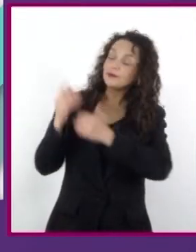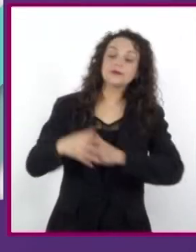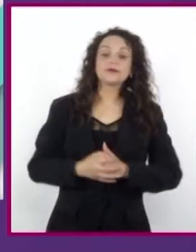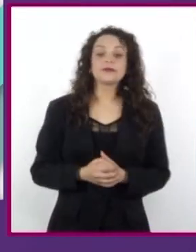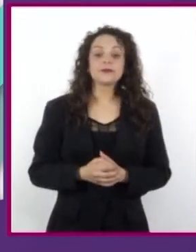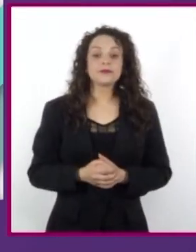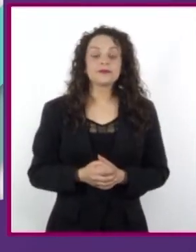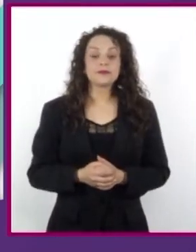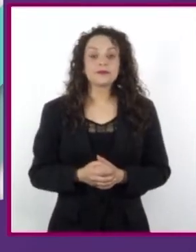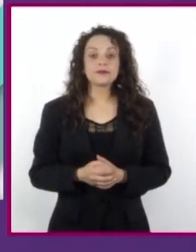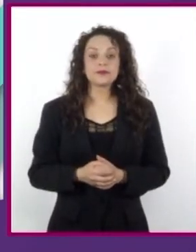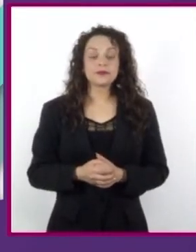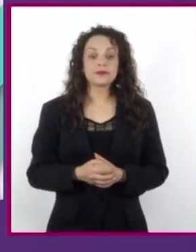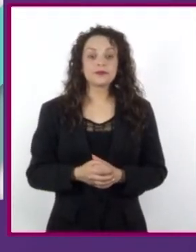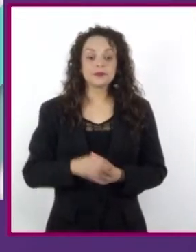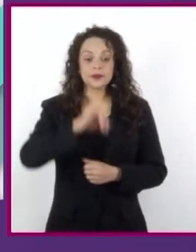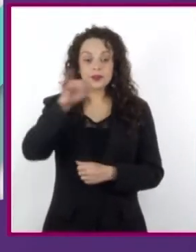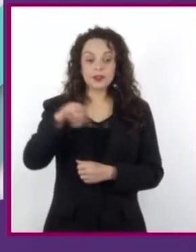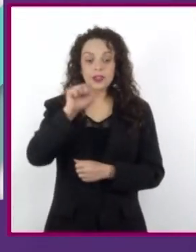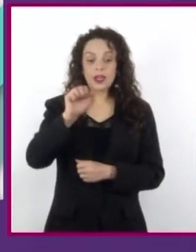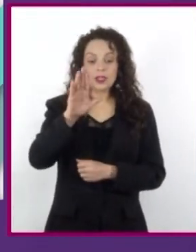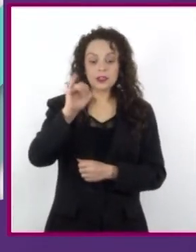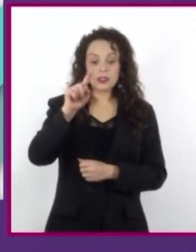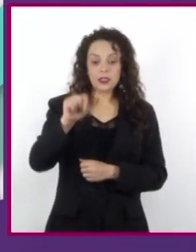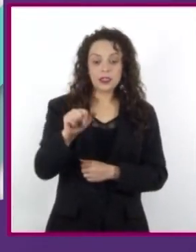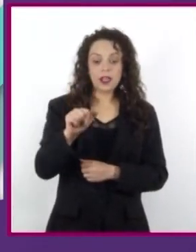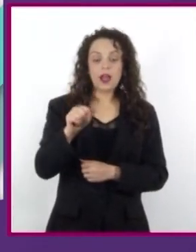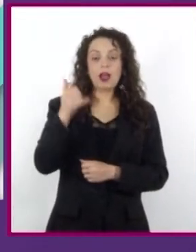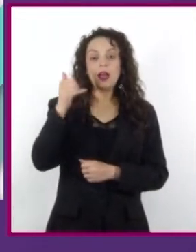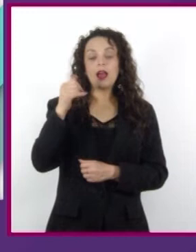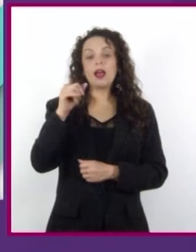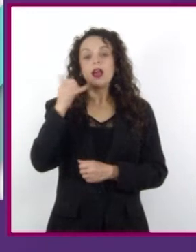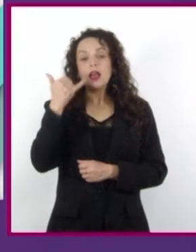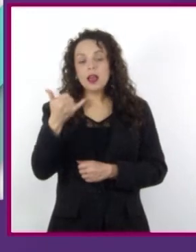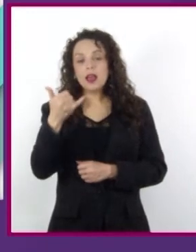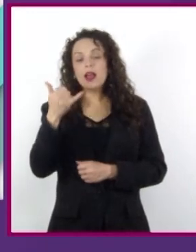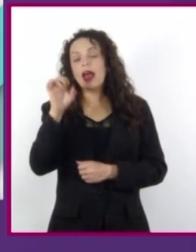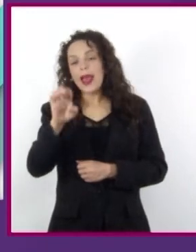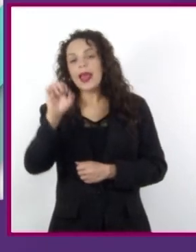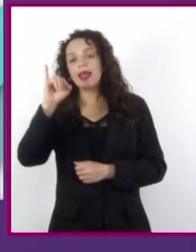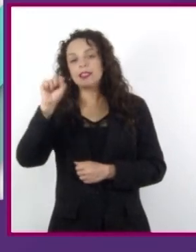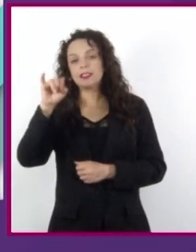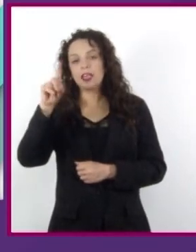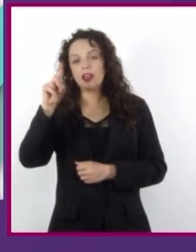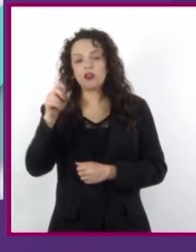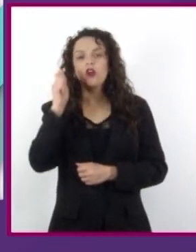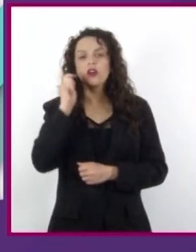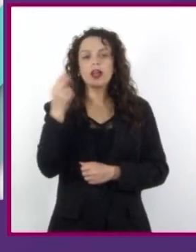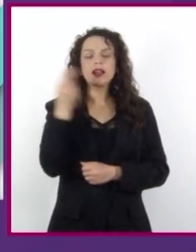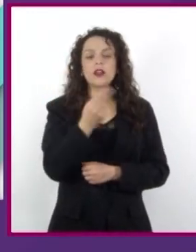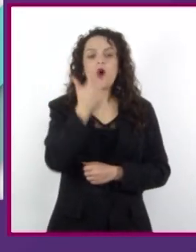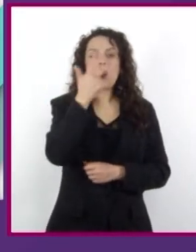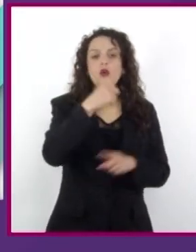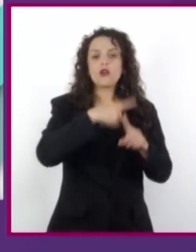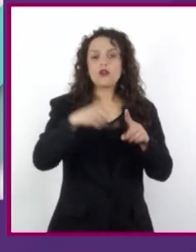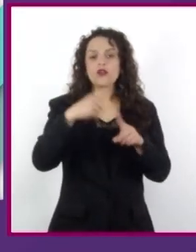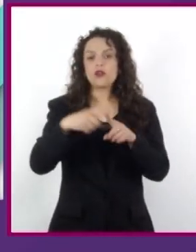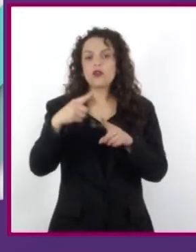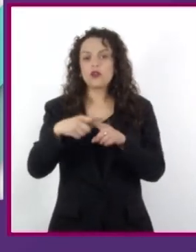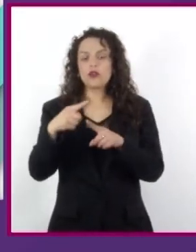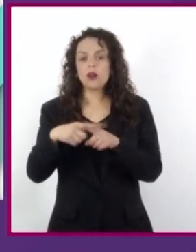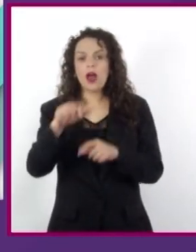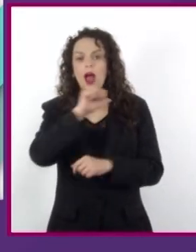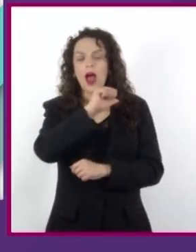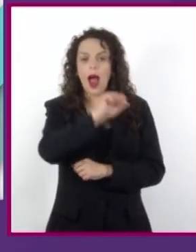Bien, maestra Miriam. Jacinta e Isidro ahora nos solicitan un arreglo de 8 modelos del tipo A